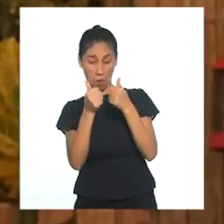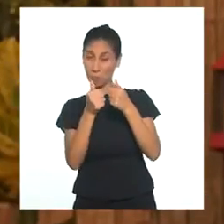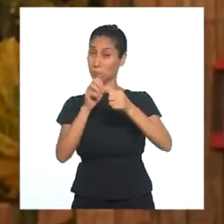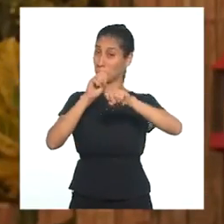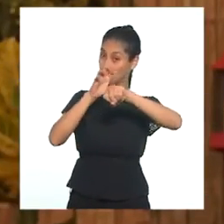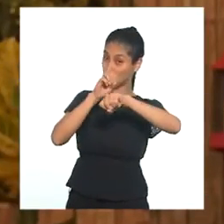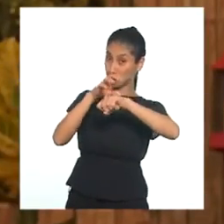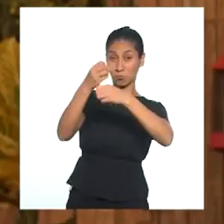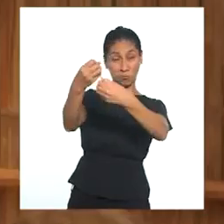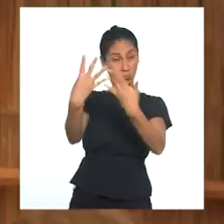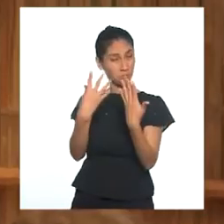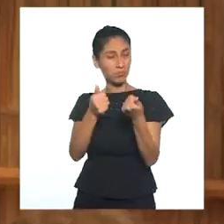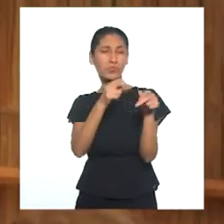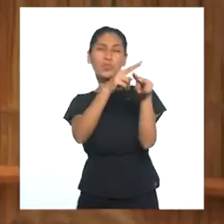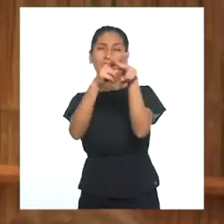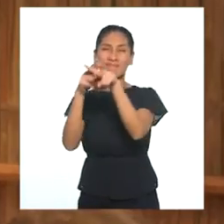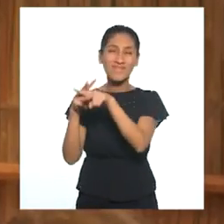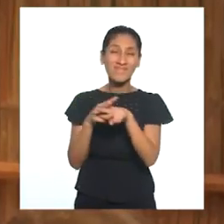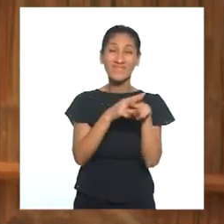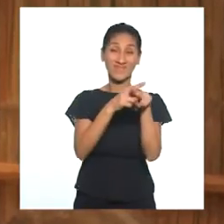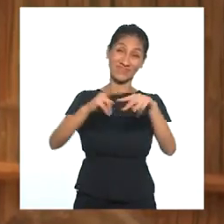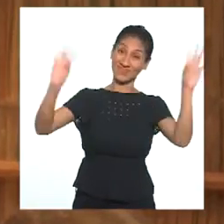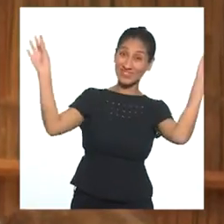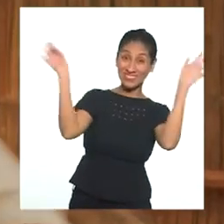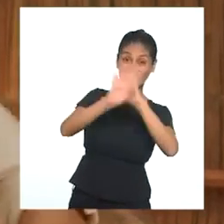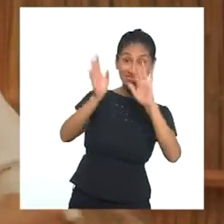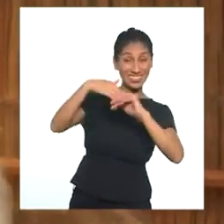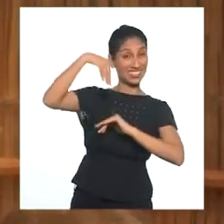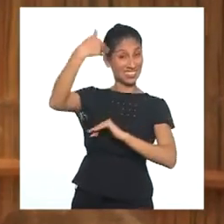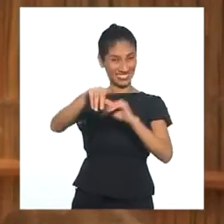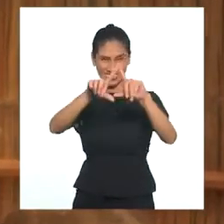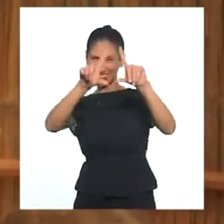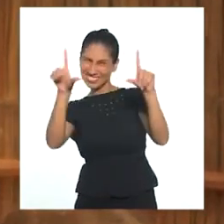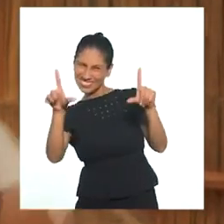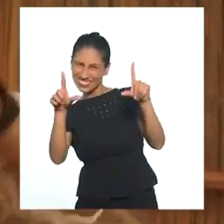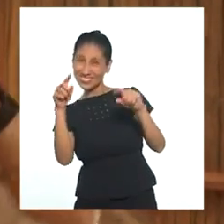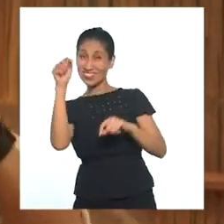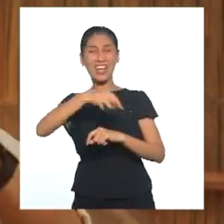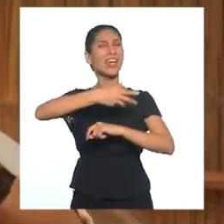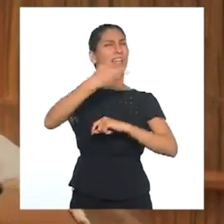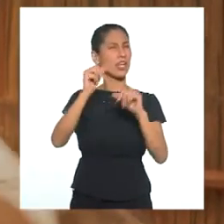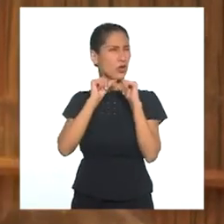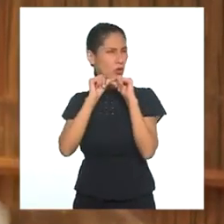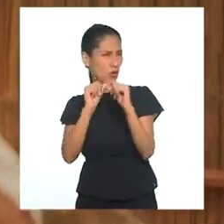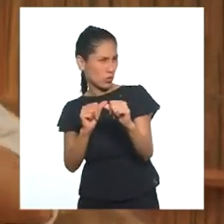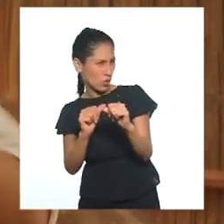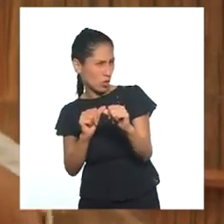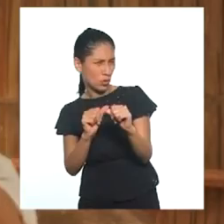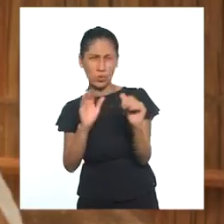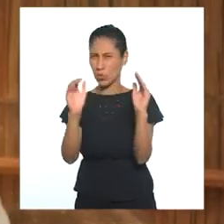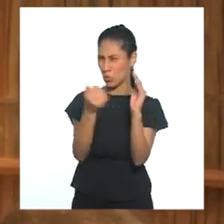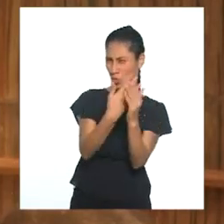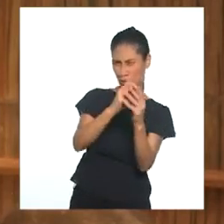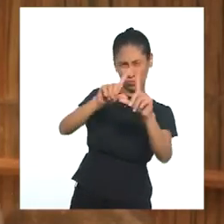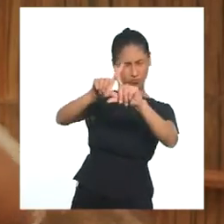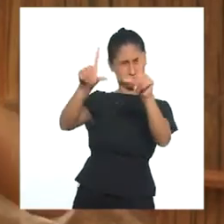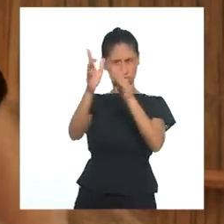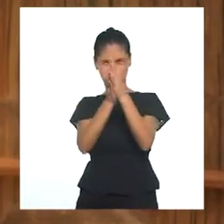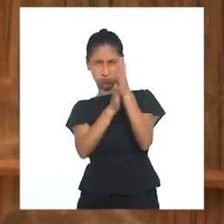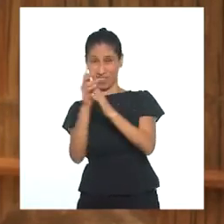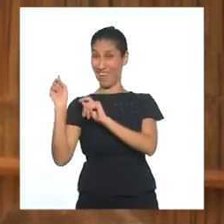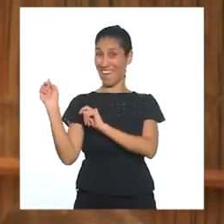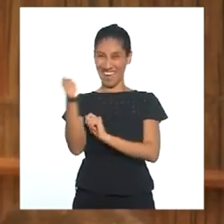Nati! ¡Cuídense mucho! Nos vemos en el siguiente programa para continuar con nuevas